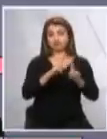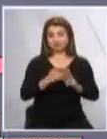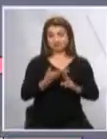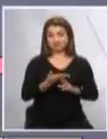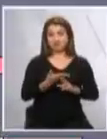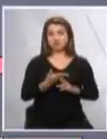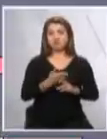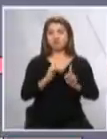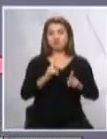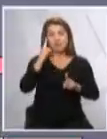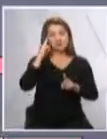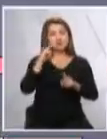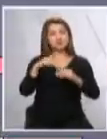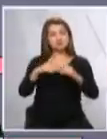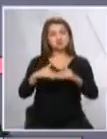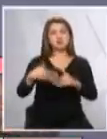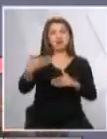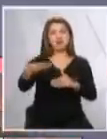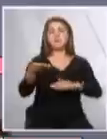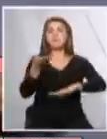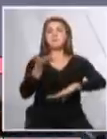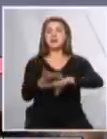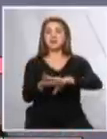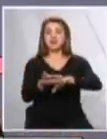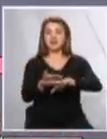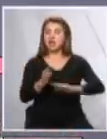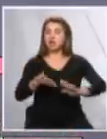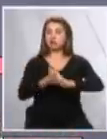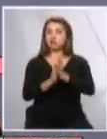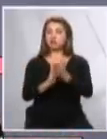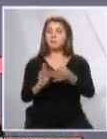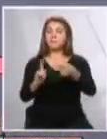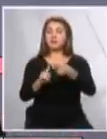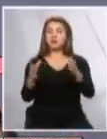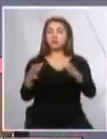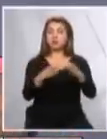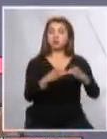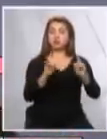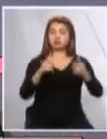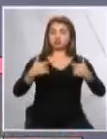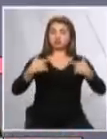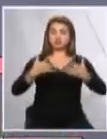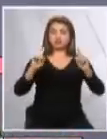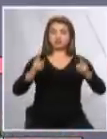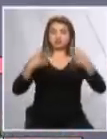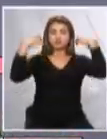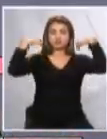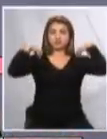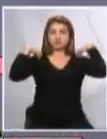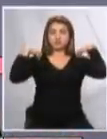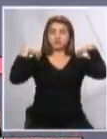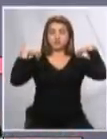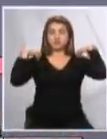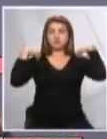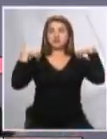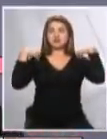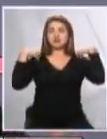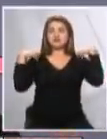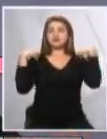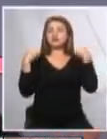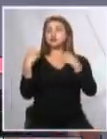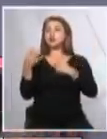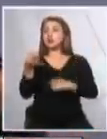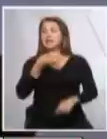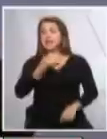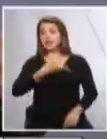podríamos ir más allá y pedir a todos los partidos políticos que nos comprometamos con la agenda que de ahí salga, porque es una manera